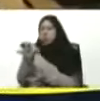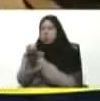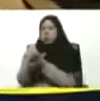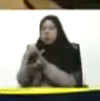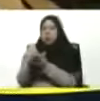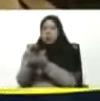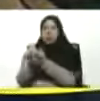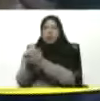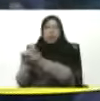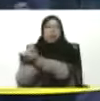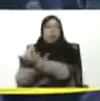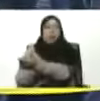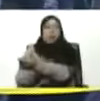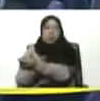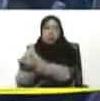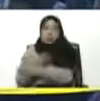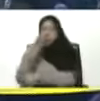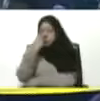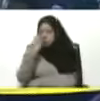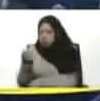de una hermana.